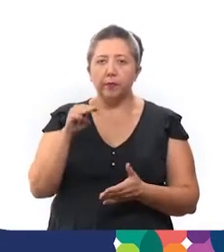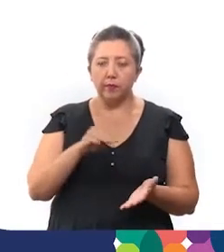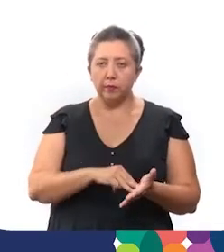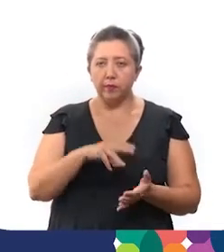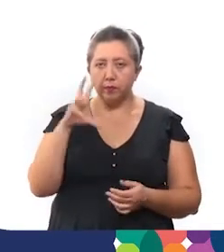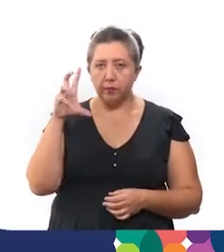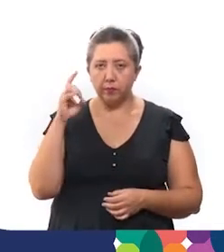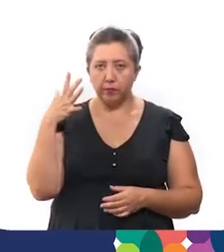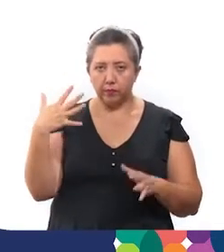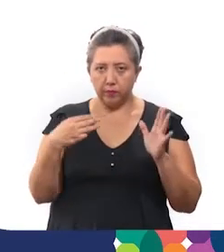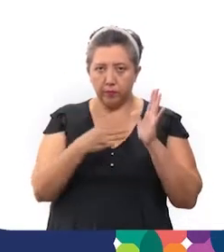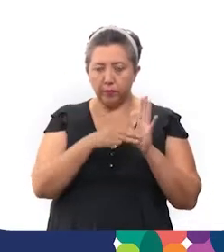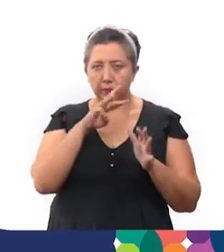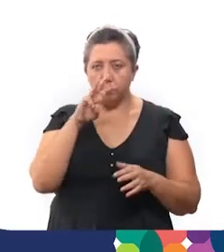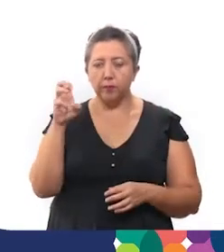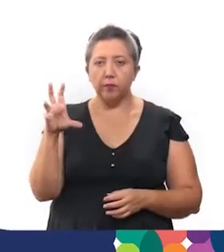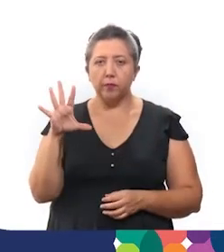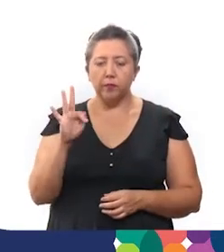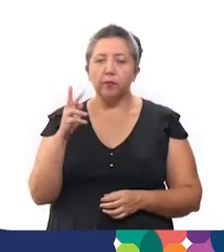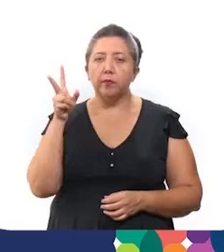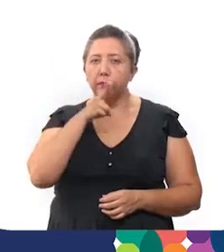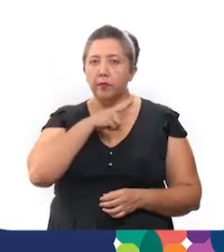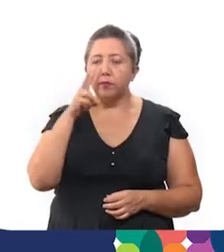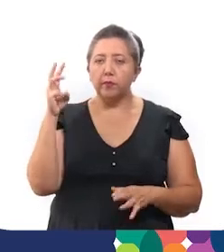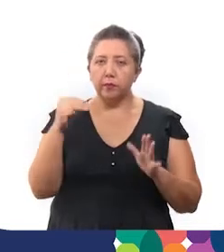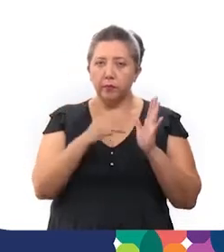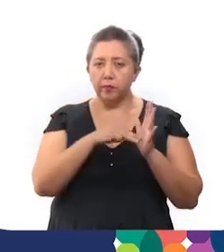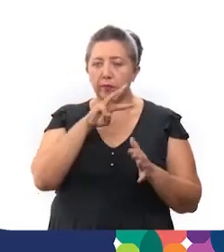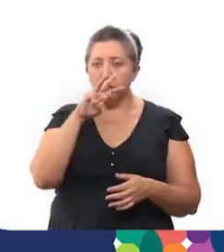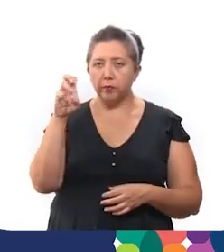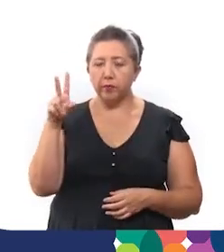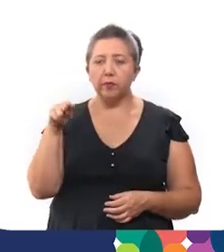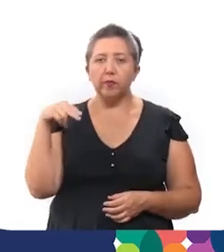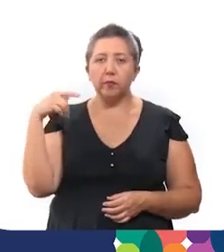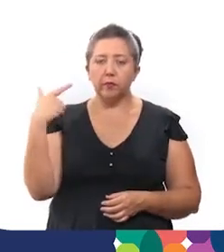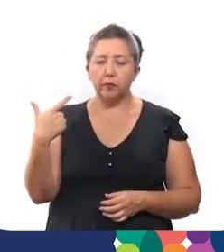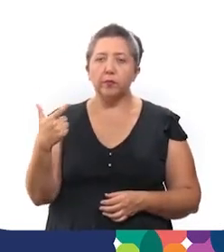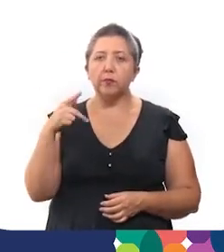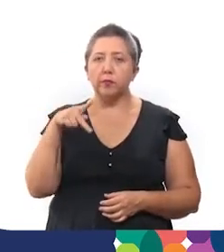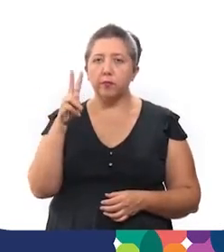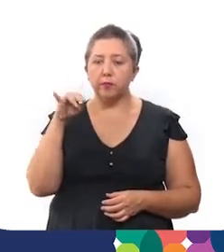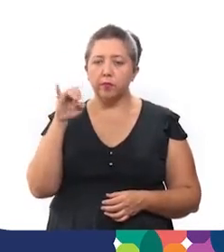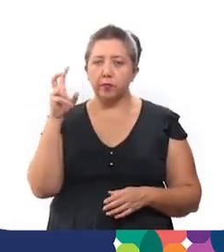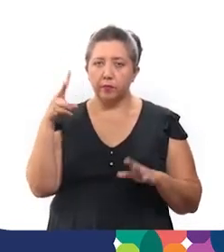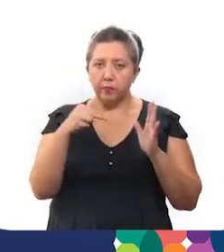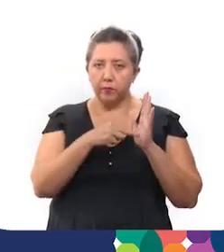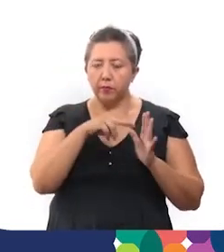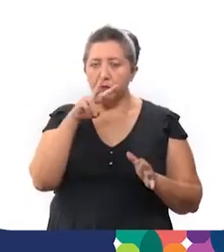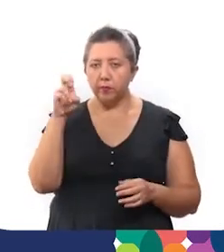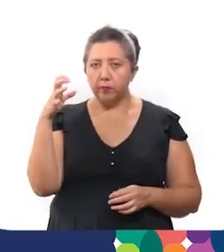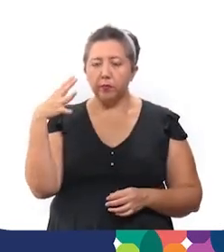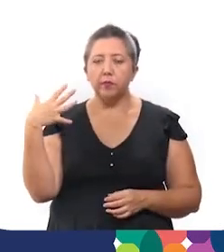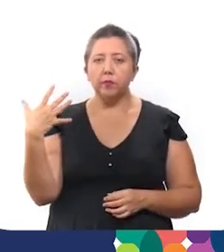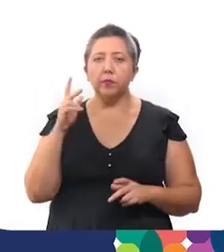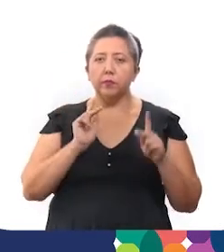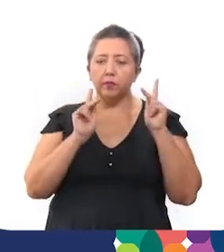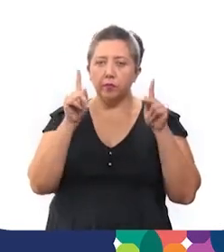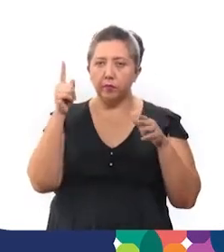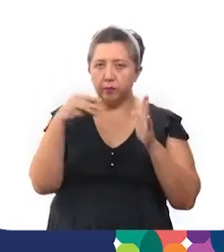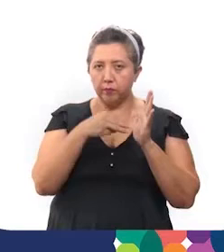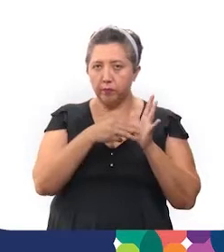con 35.340, Valladolid 3.387, Canacín 2.205,